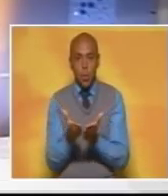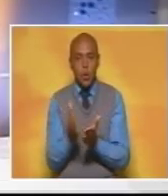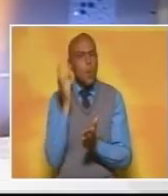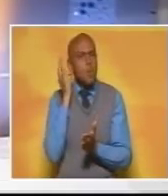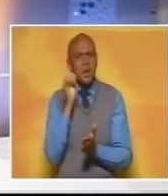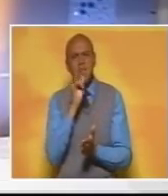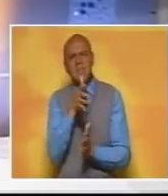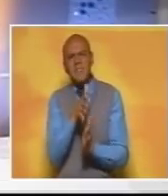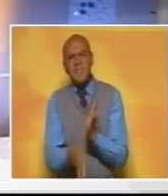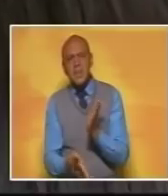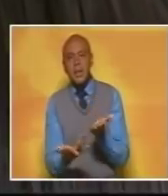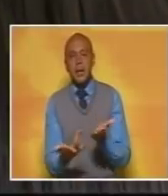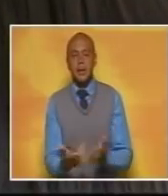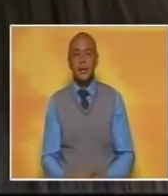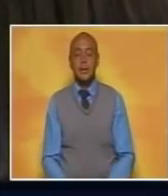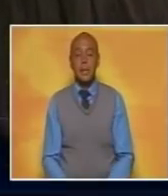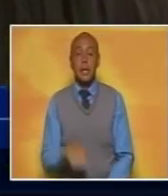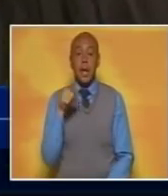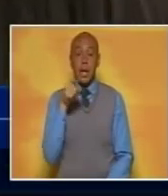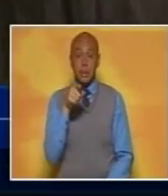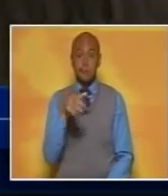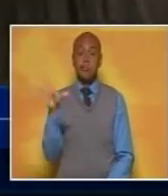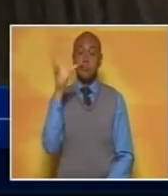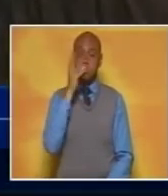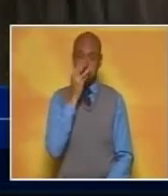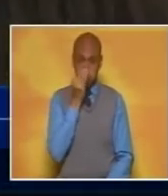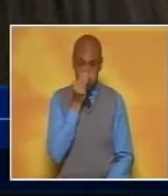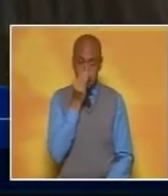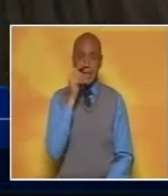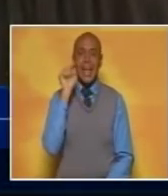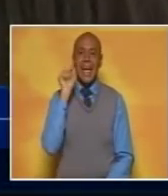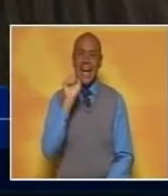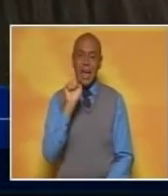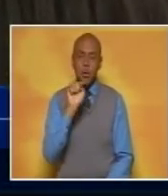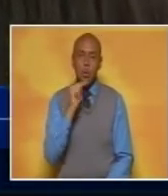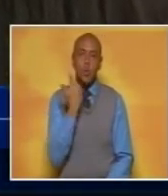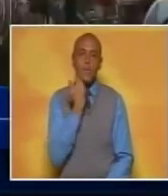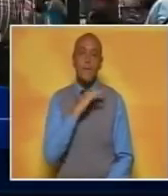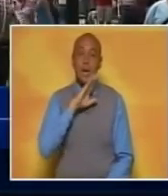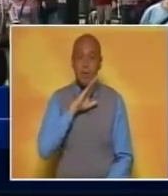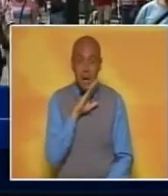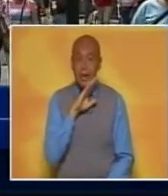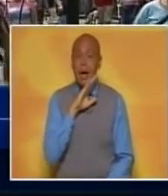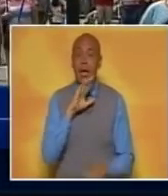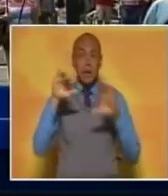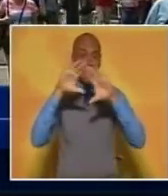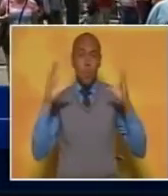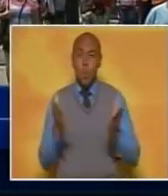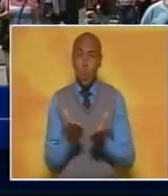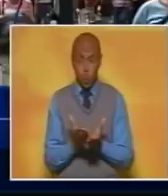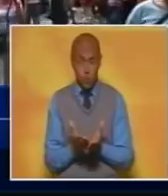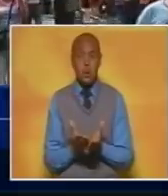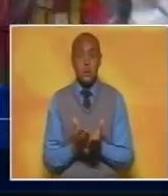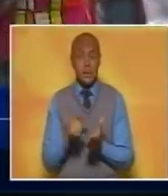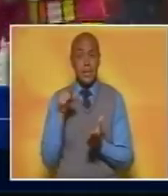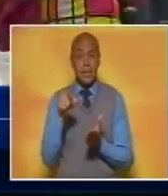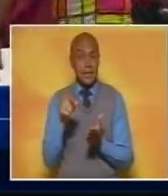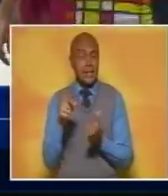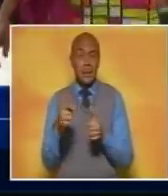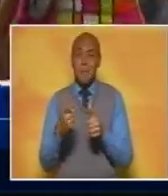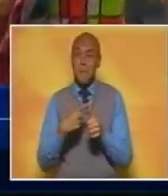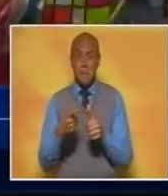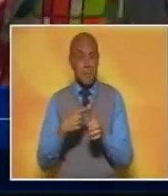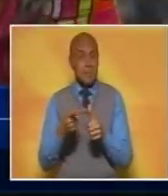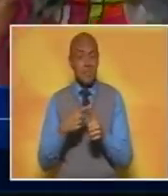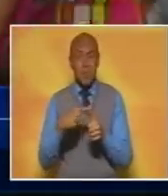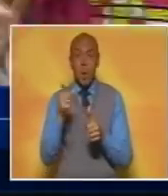cuenta más. La depresión es una enfermedad, un problema de salud en todo el mundo y el principal factor de riesgo